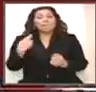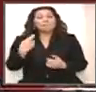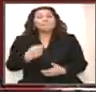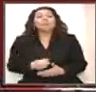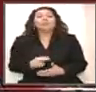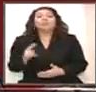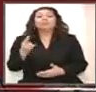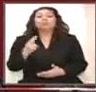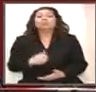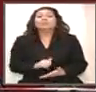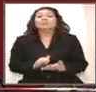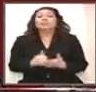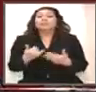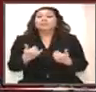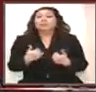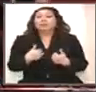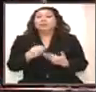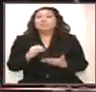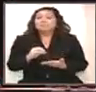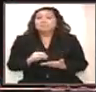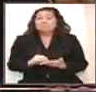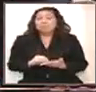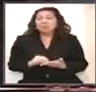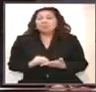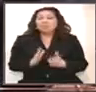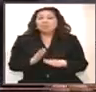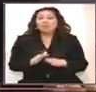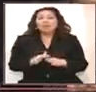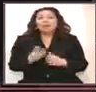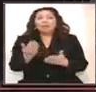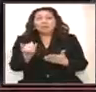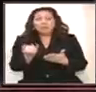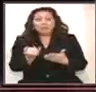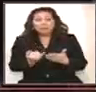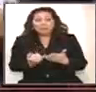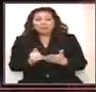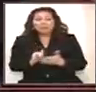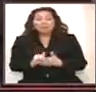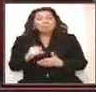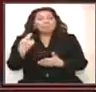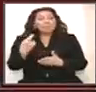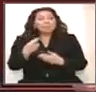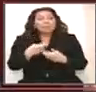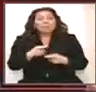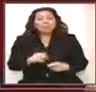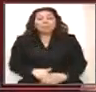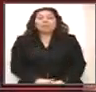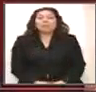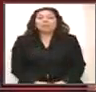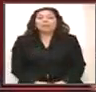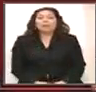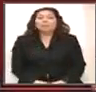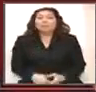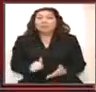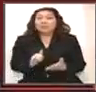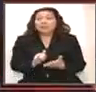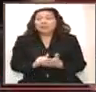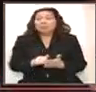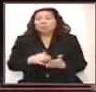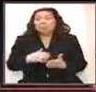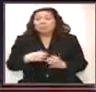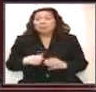Política Criminal, que tiene más bien atribuciones relativas al diseño de políticas públicas que